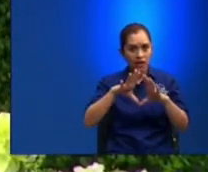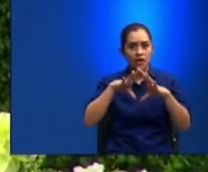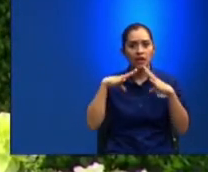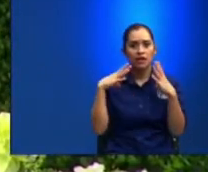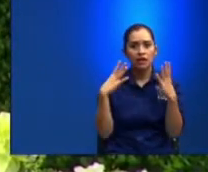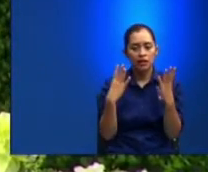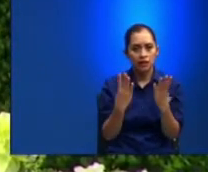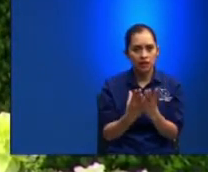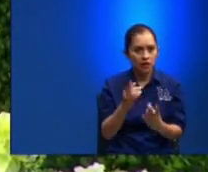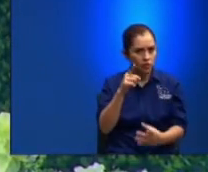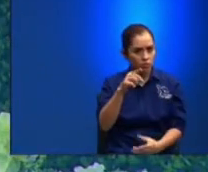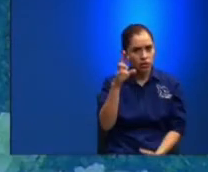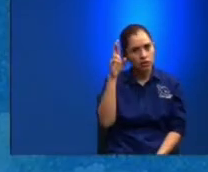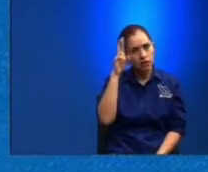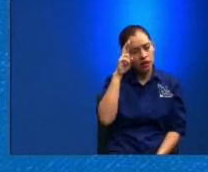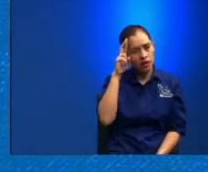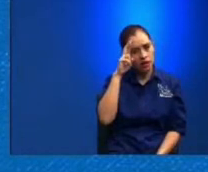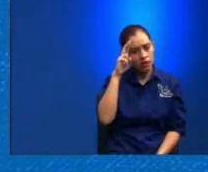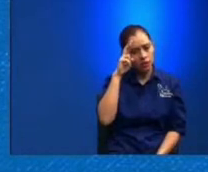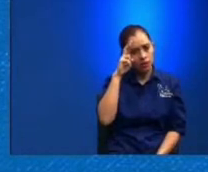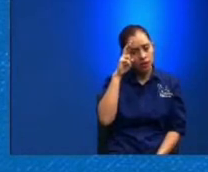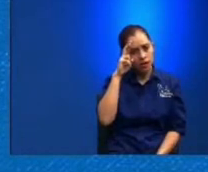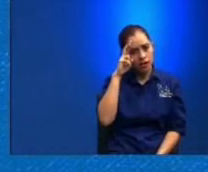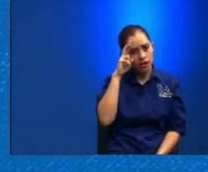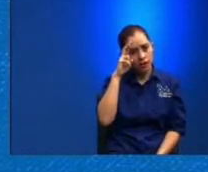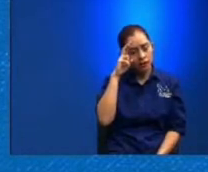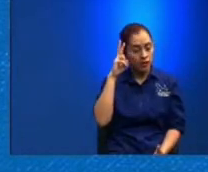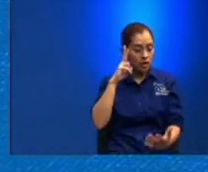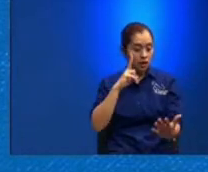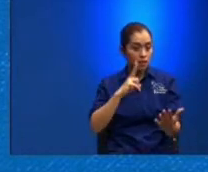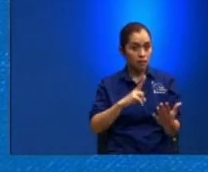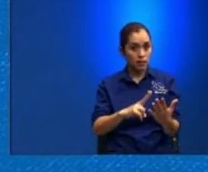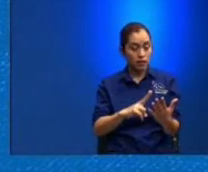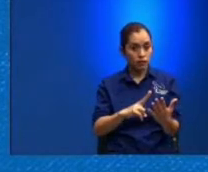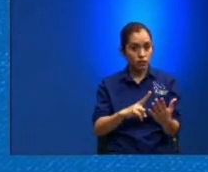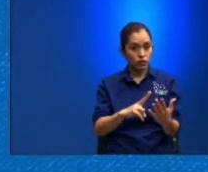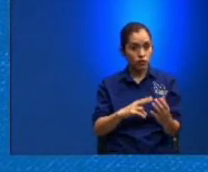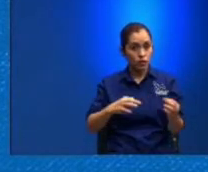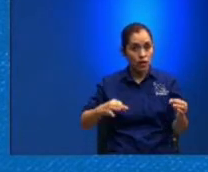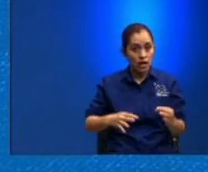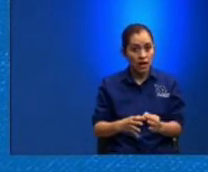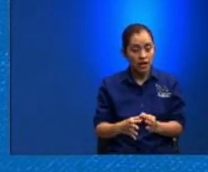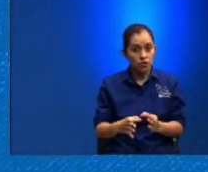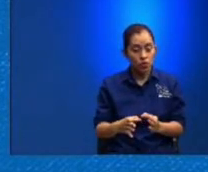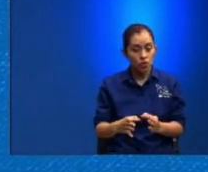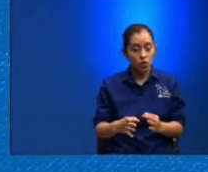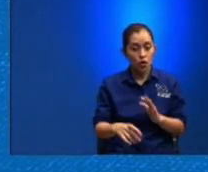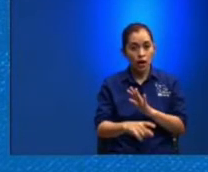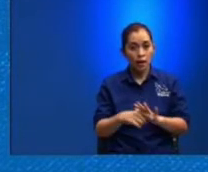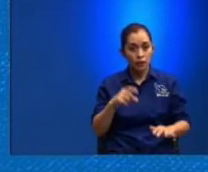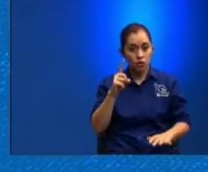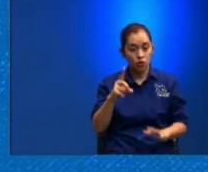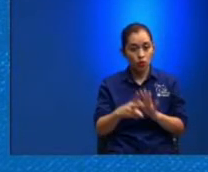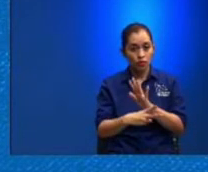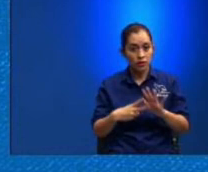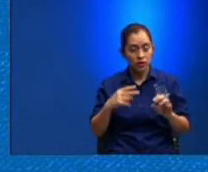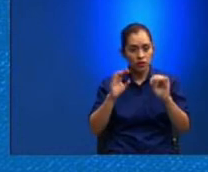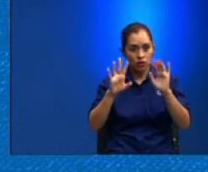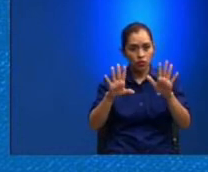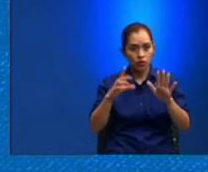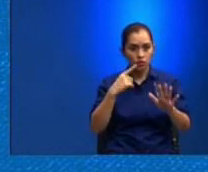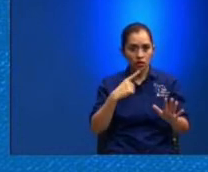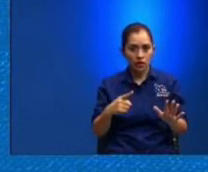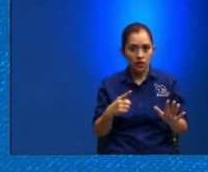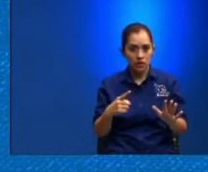nos basamos en este versículo de exxon capítulo universo 10 donde decía procedamos pues a totalmente con